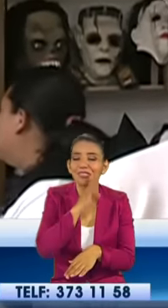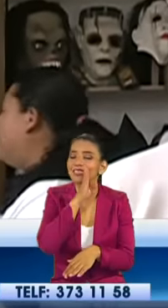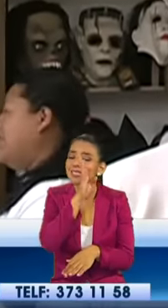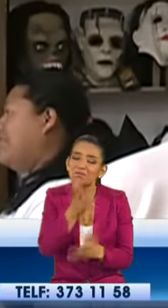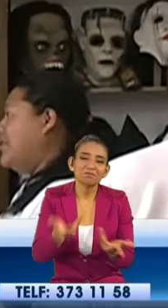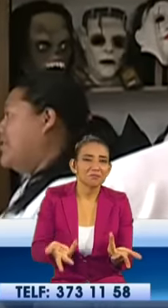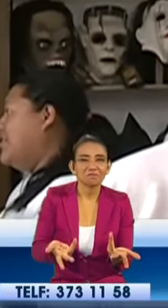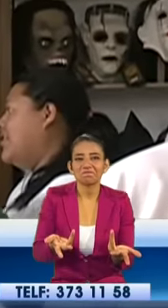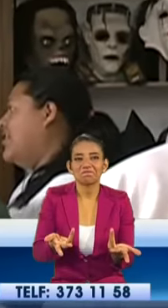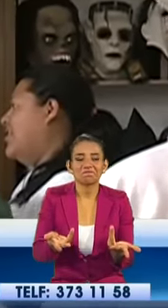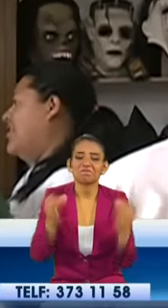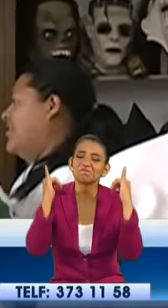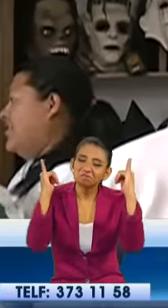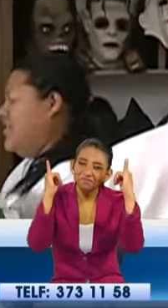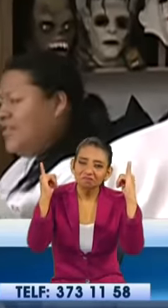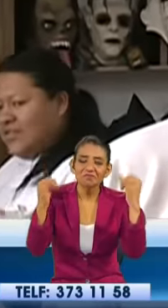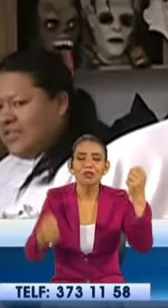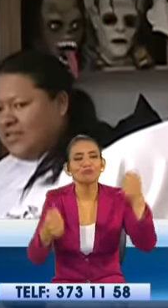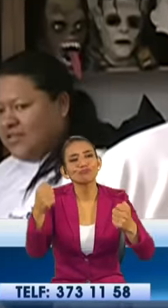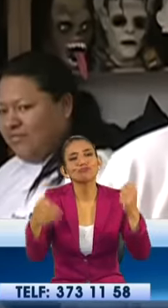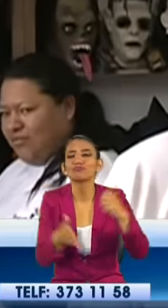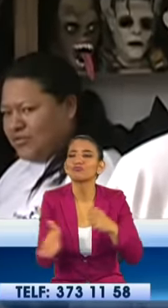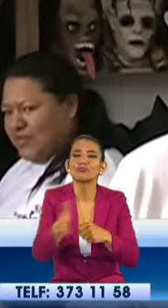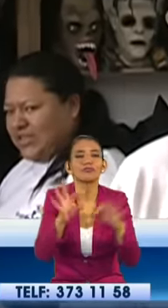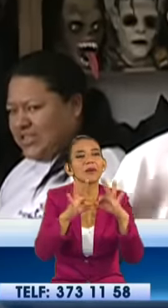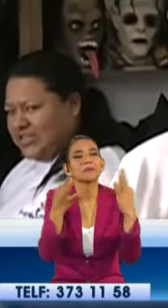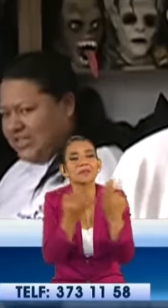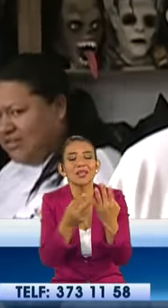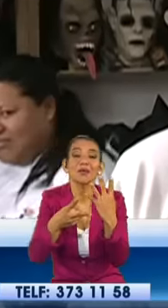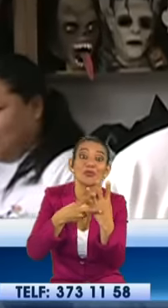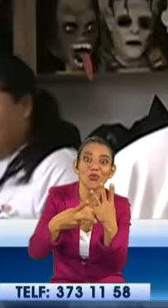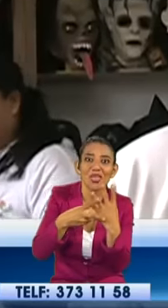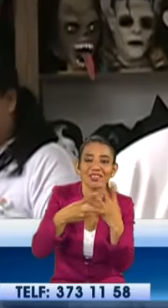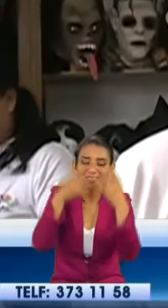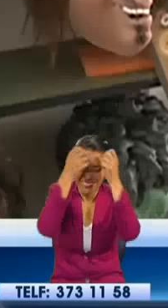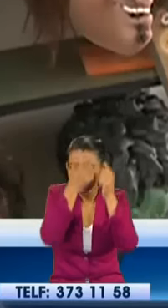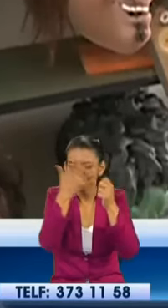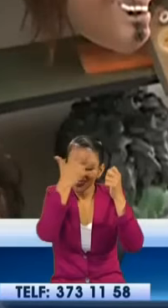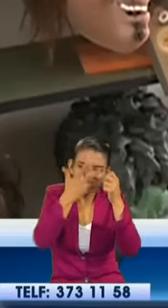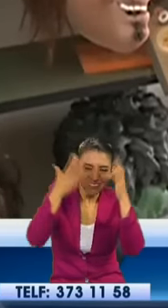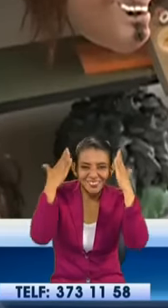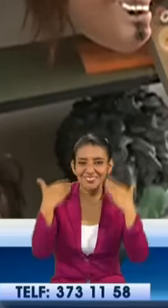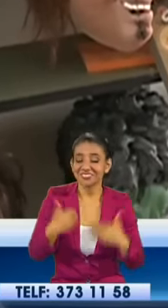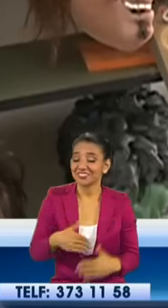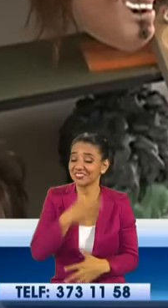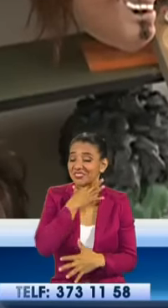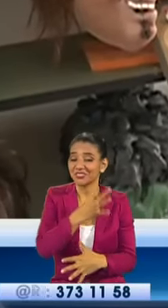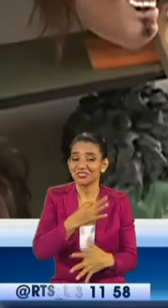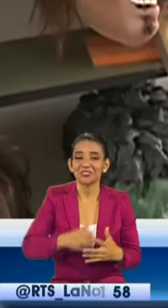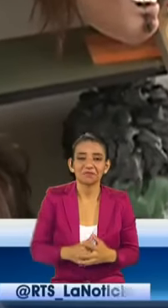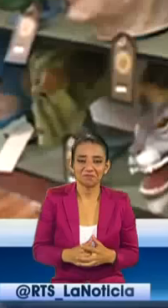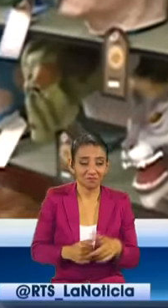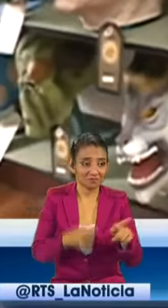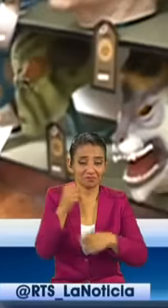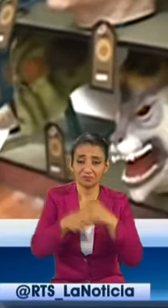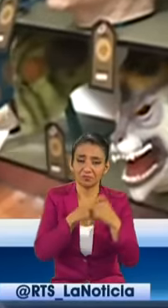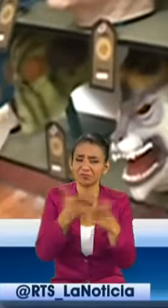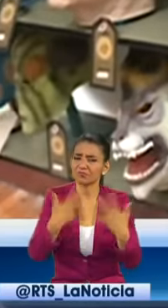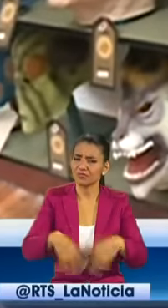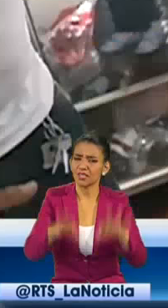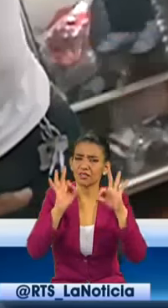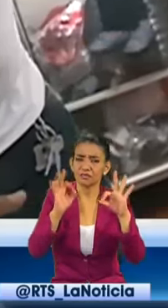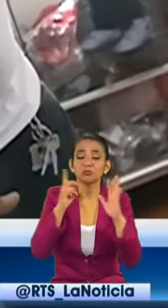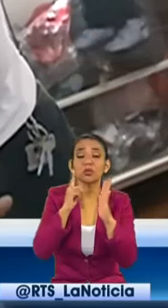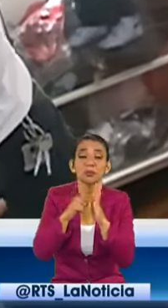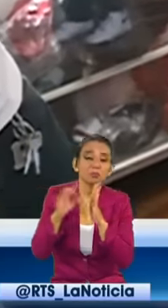salimos a... En carro salimos toda la familia con las viudas y nos gusta ponernos las máscaras. Es que este año el local se ha preparado incorporando, por